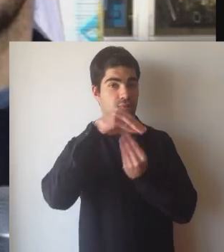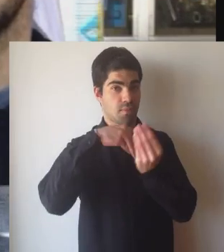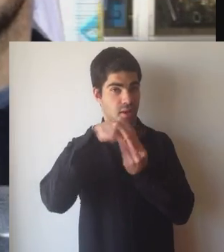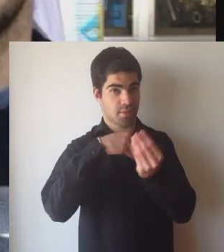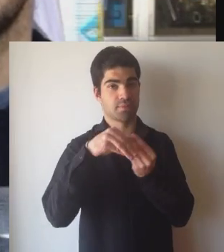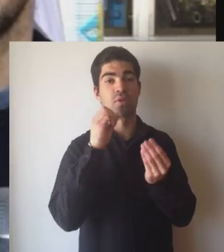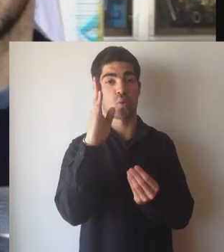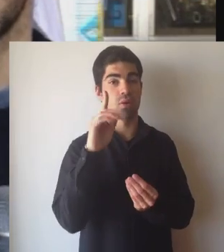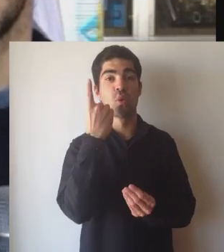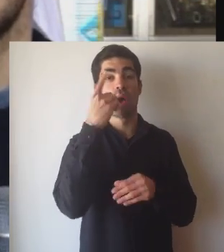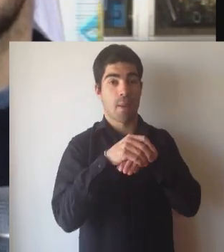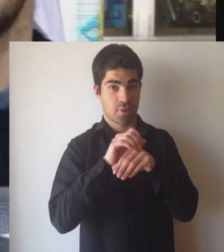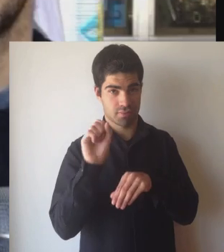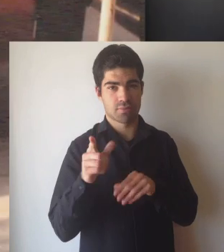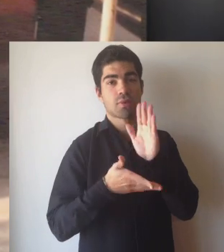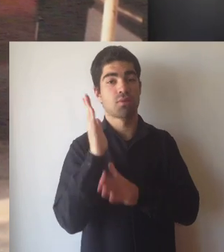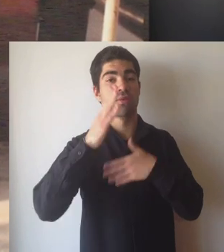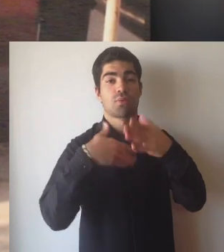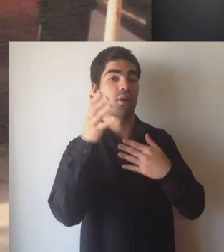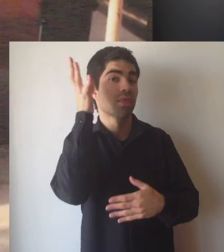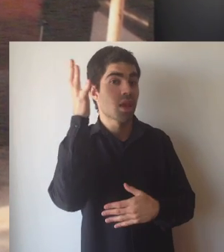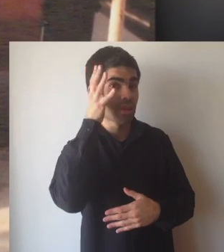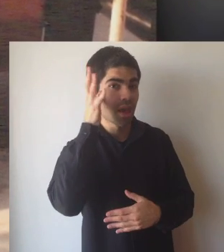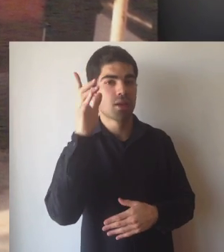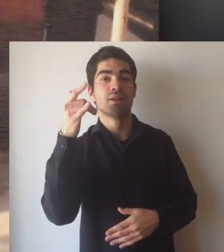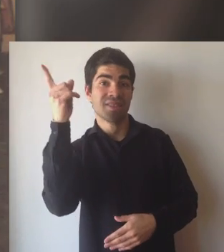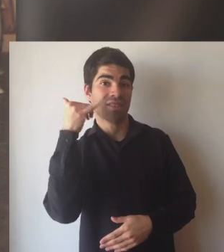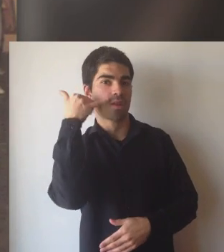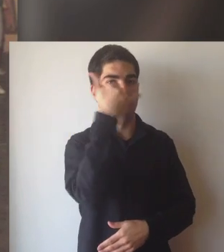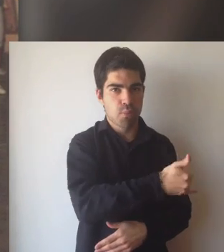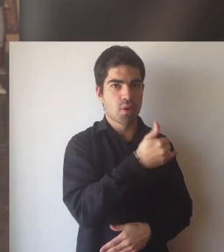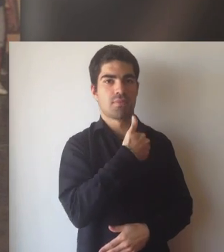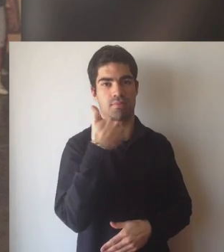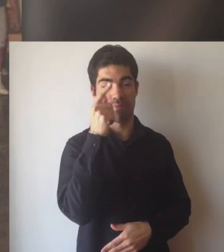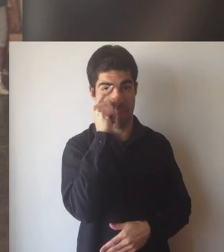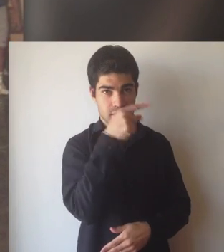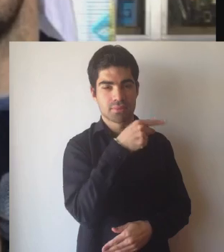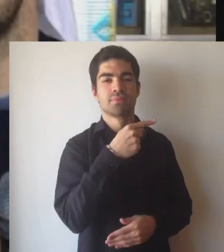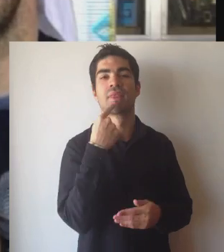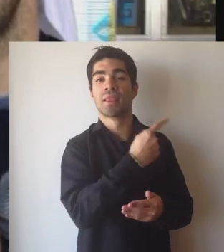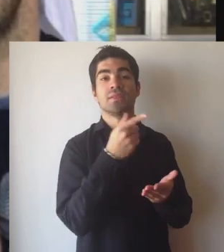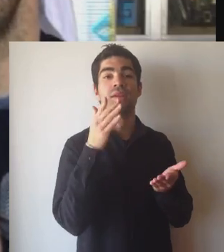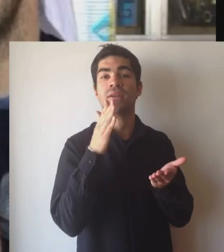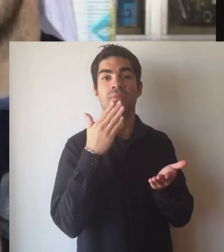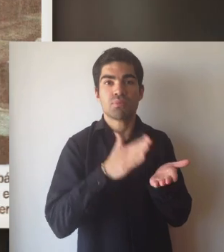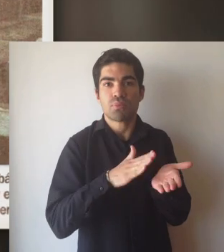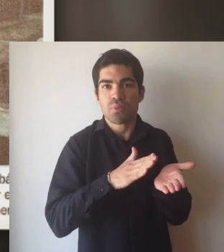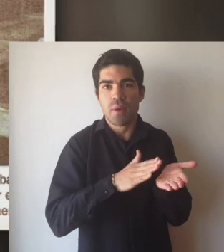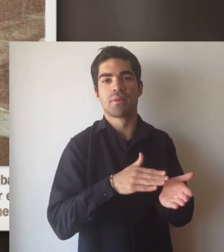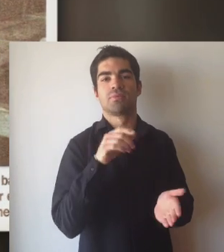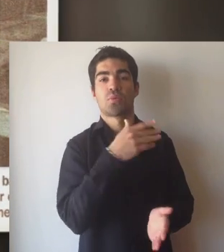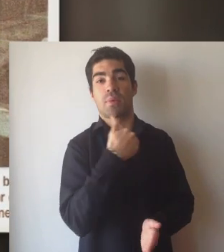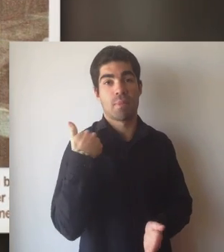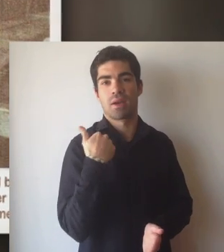Una familia vinculada al Club Las Heras. Me tocó en una oportunidad, es una historia. Yo tenía un